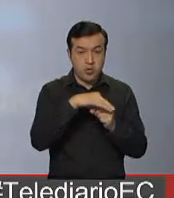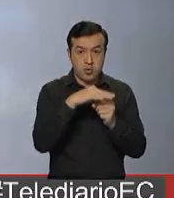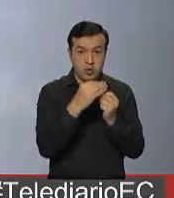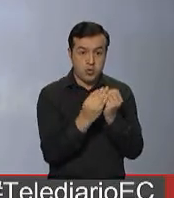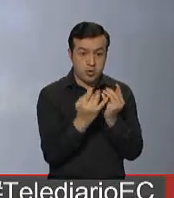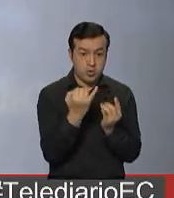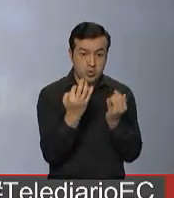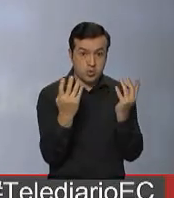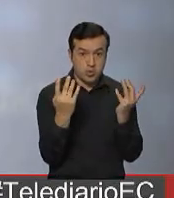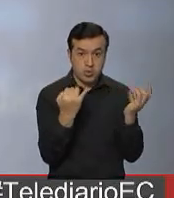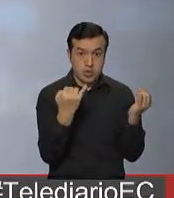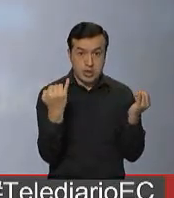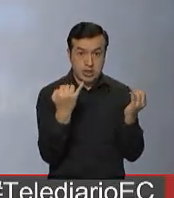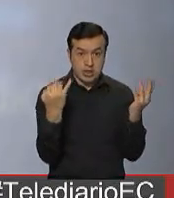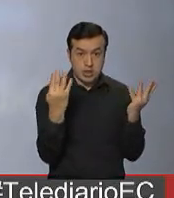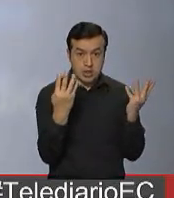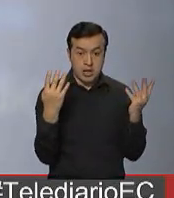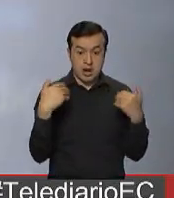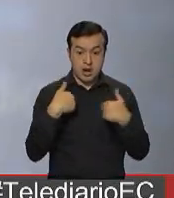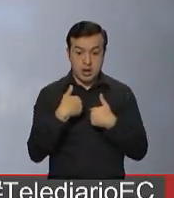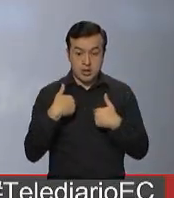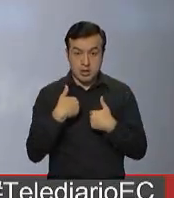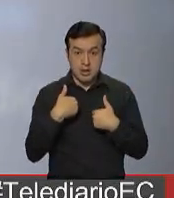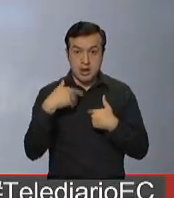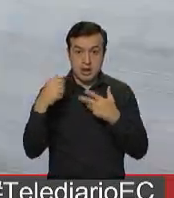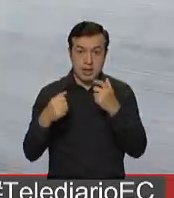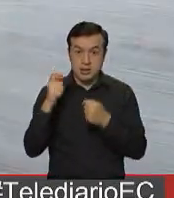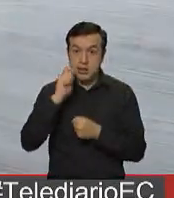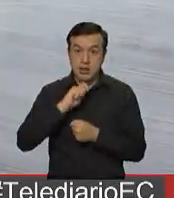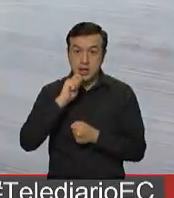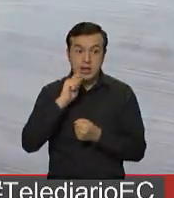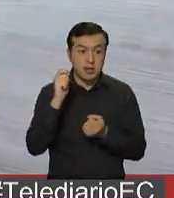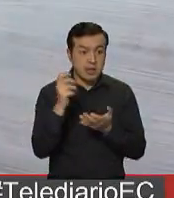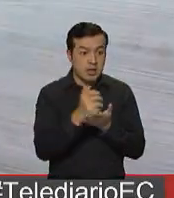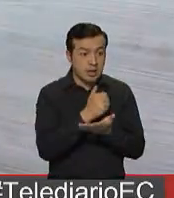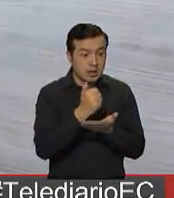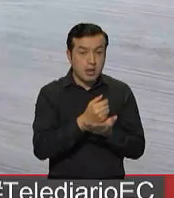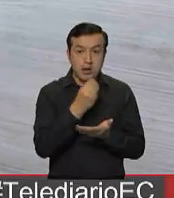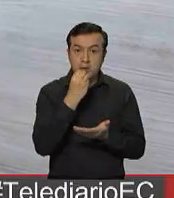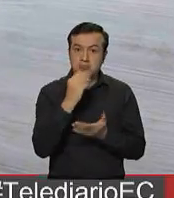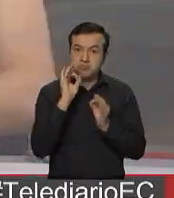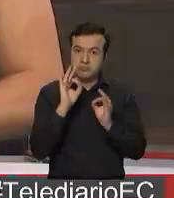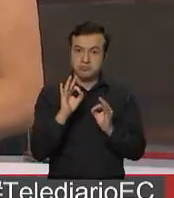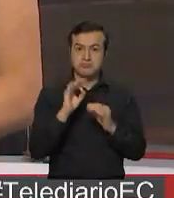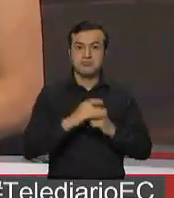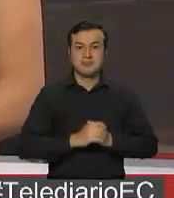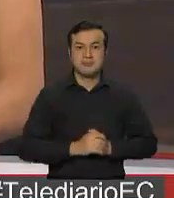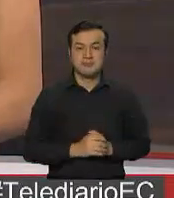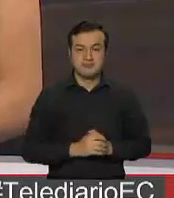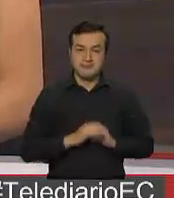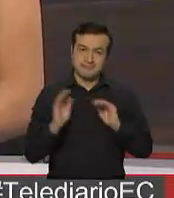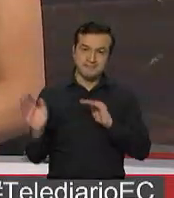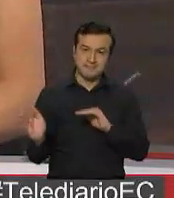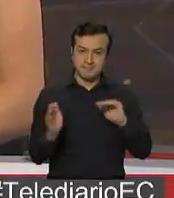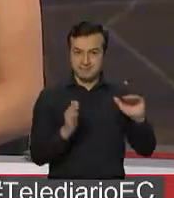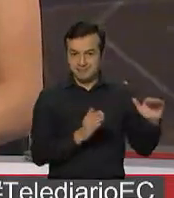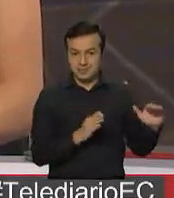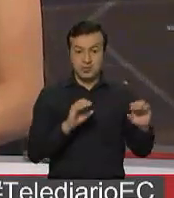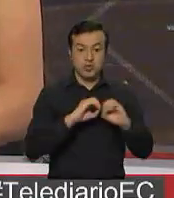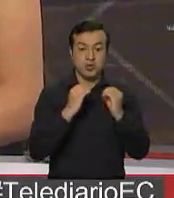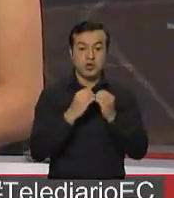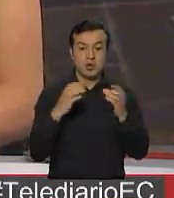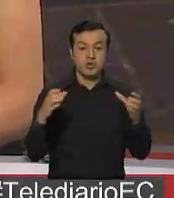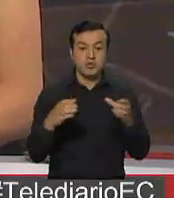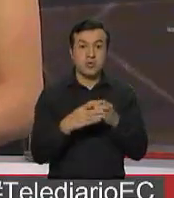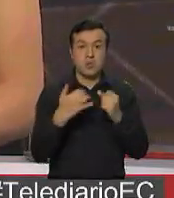a proteínas animales como leche y carne. Eduardo Córdoba, Ecuador TV. Y en otro tema, la Organización de